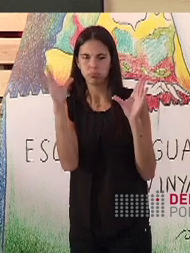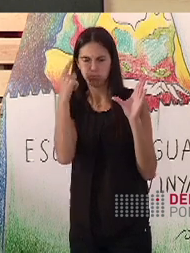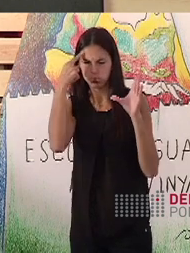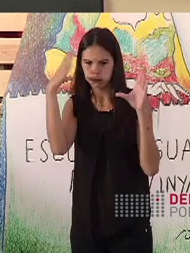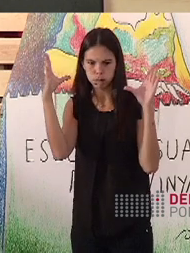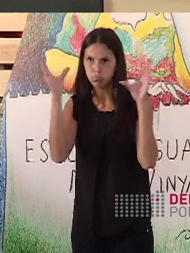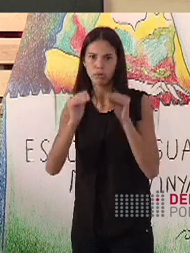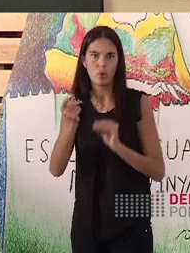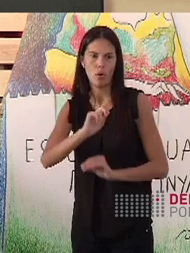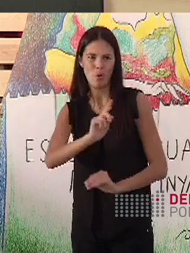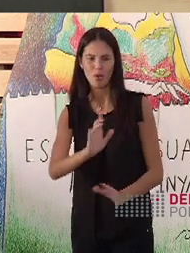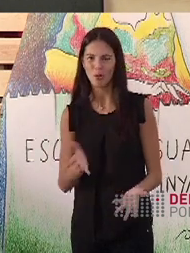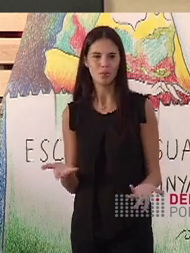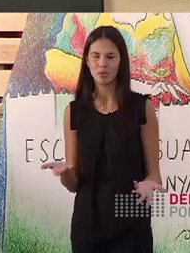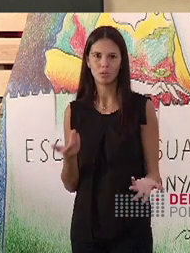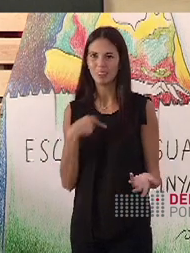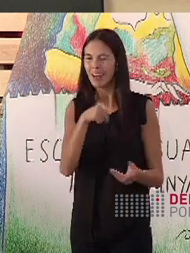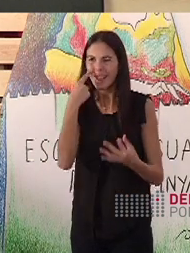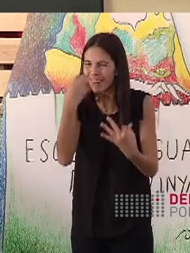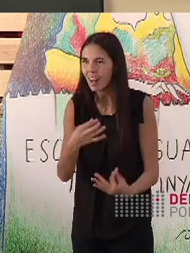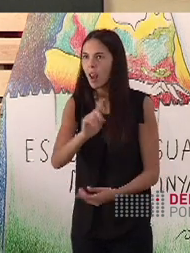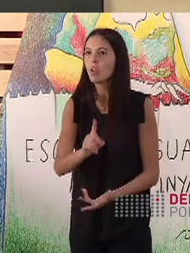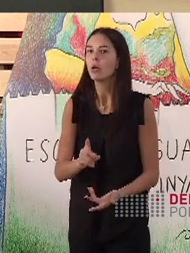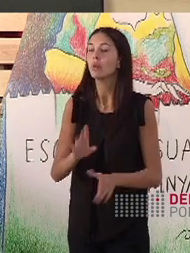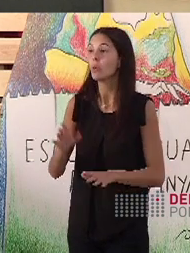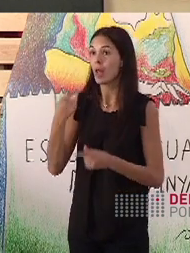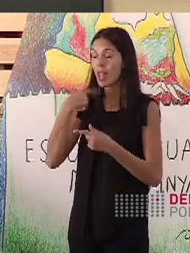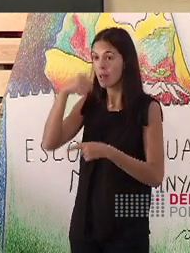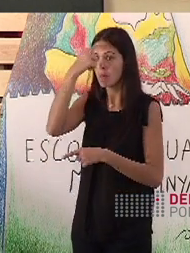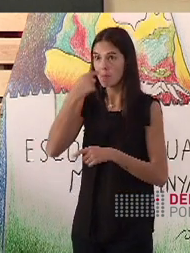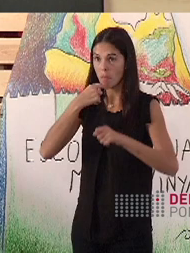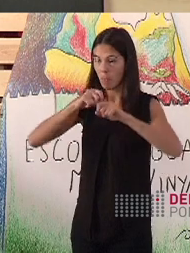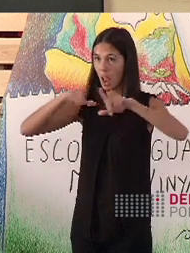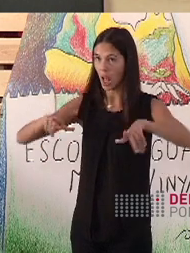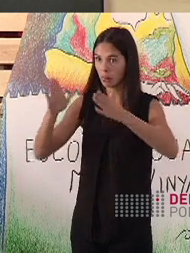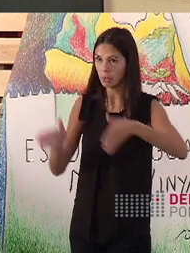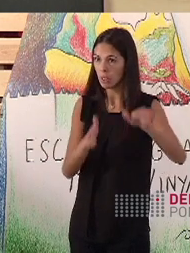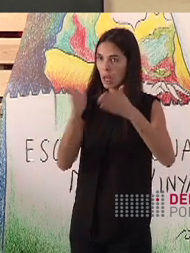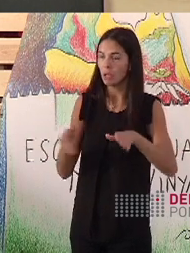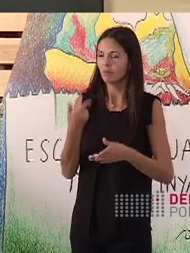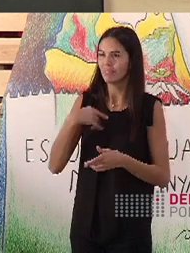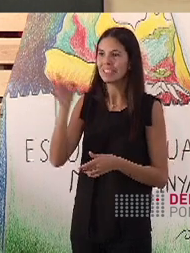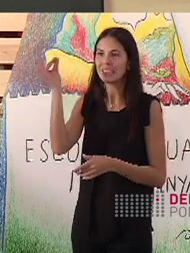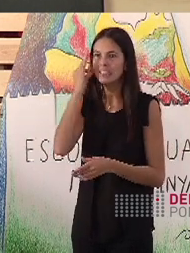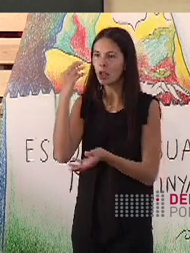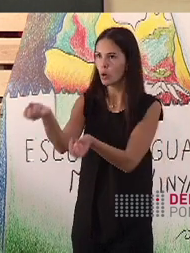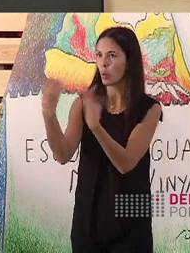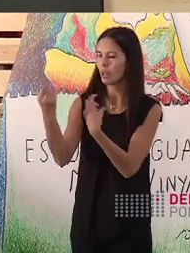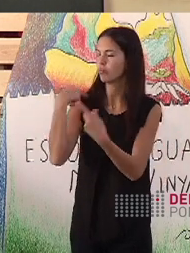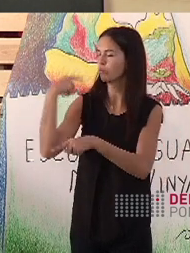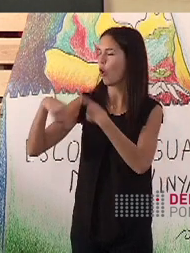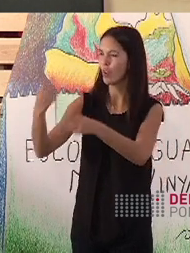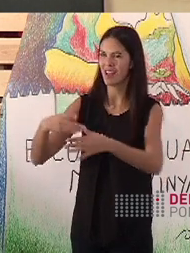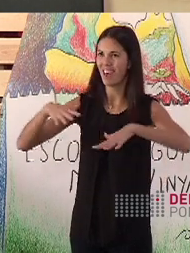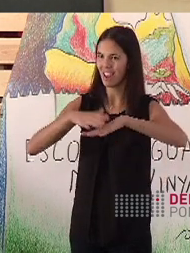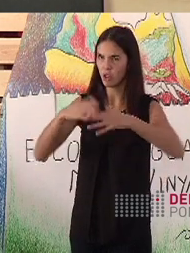alucinada diciéndole, no, es que esto no es real, pero es que esta imagen es lo que nos cuentan las chicas todos los días en las redes sociales. Es